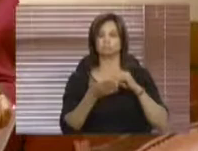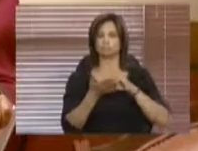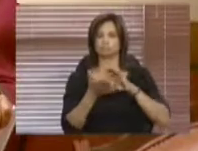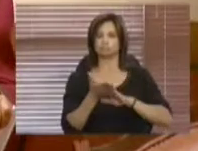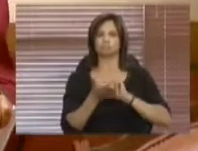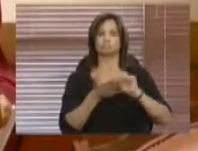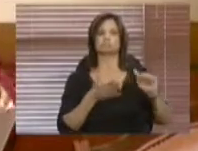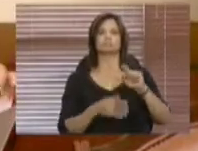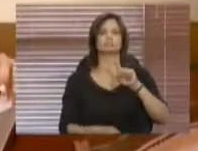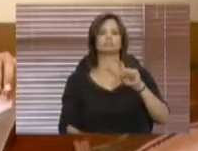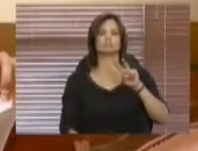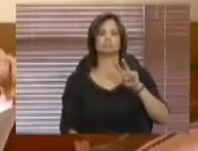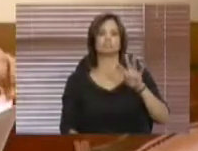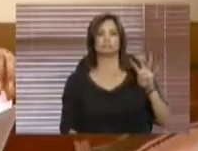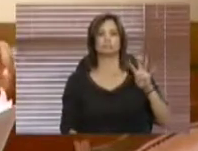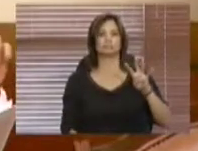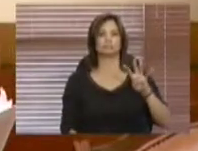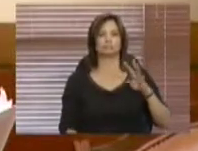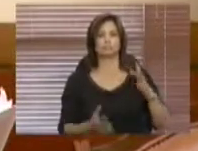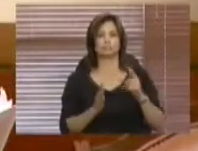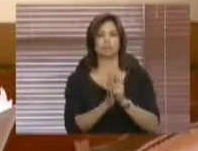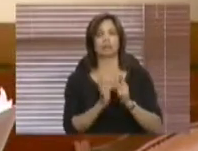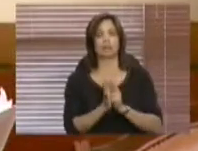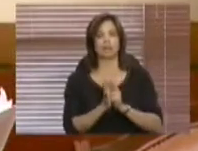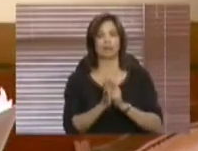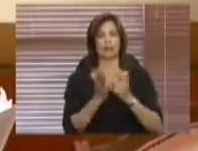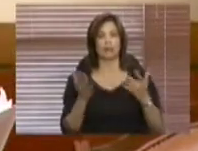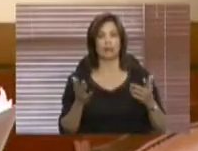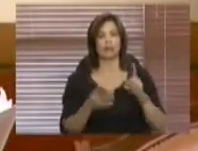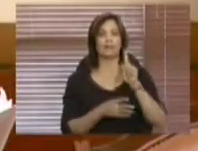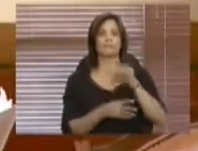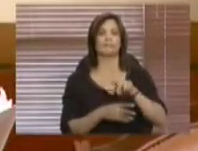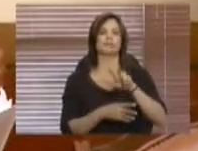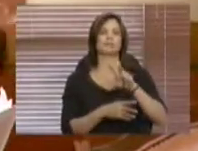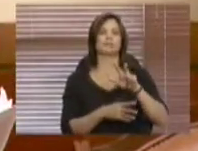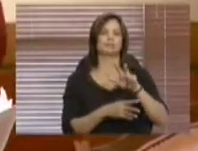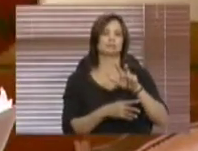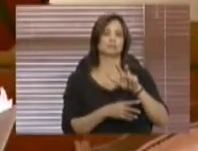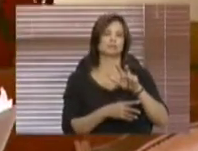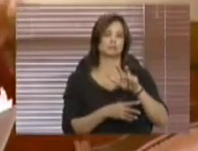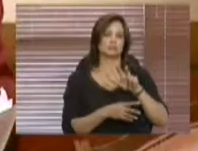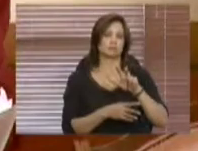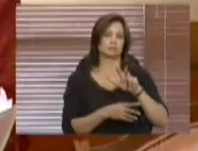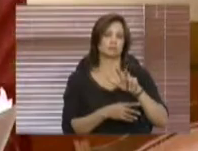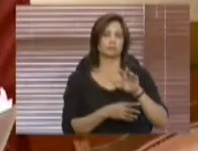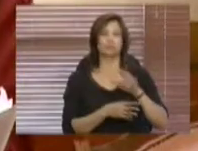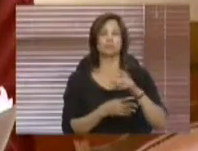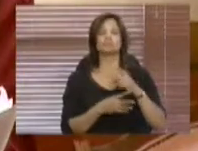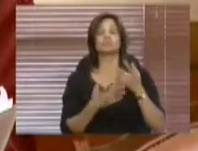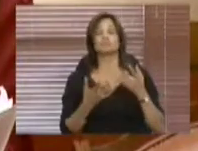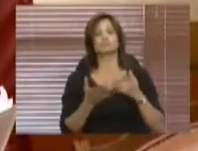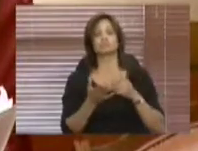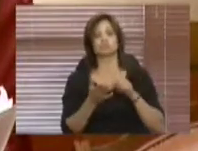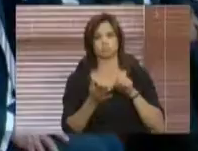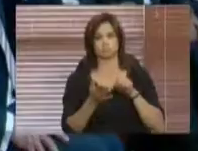el artículo 124 de la ley 1306 bis, fuera del ordenamiento.